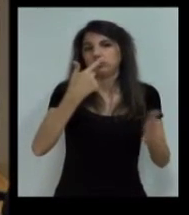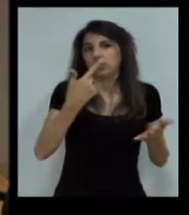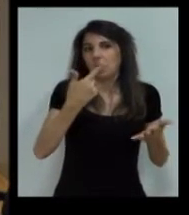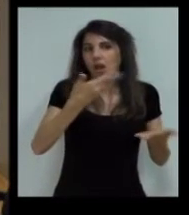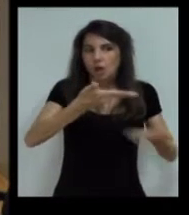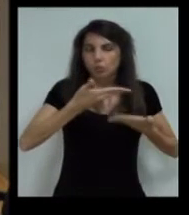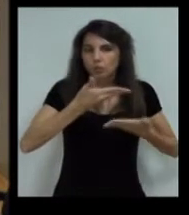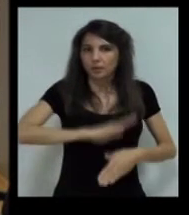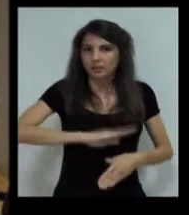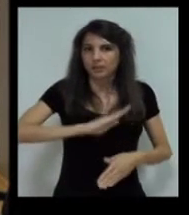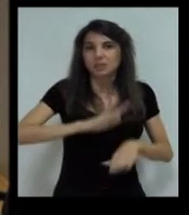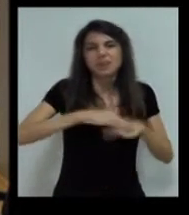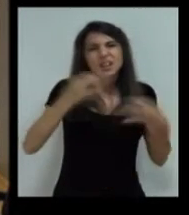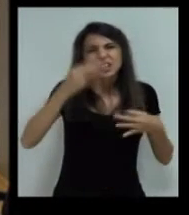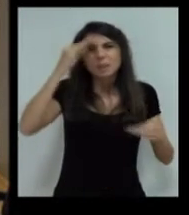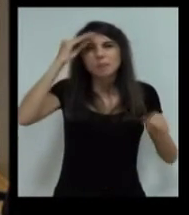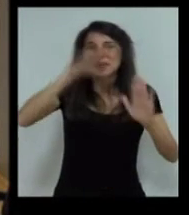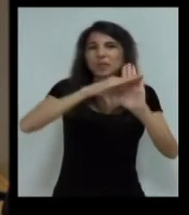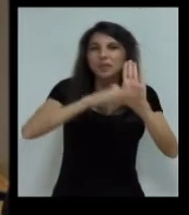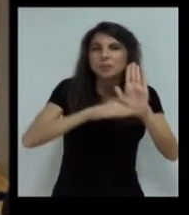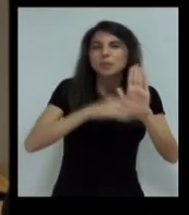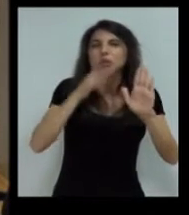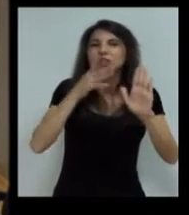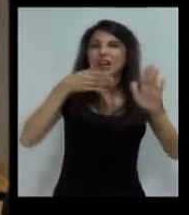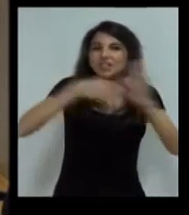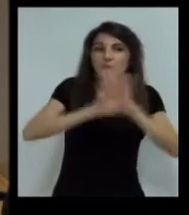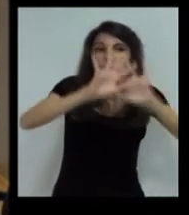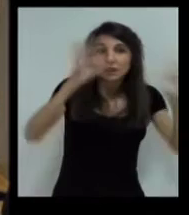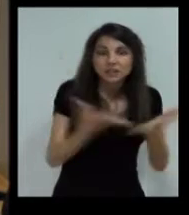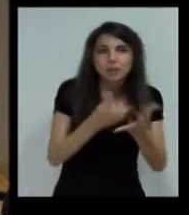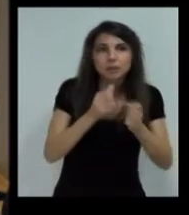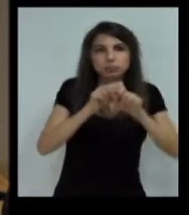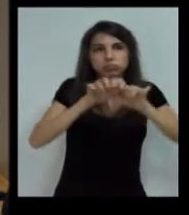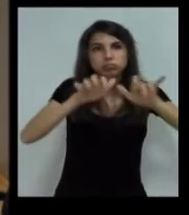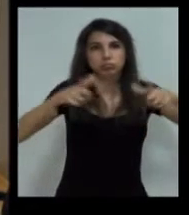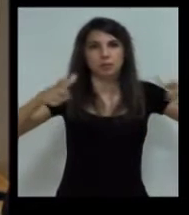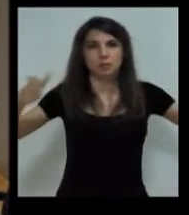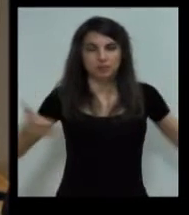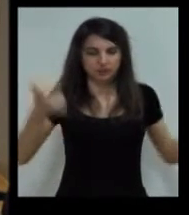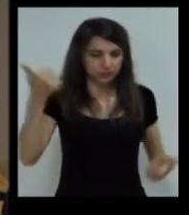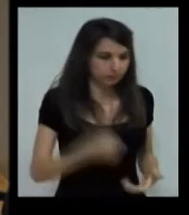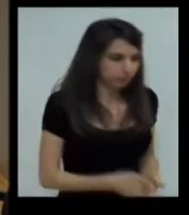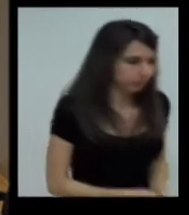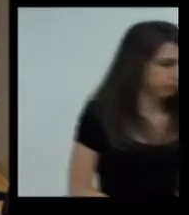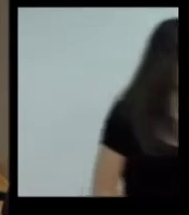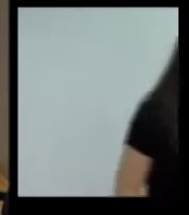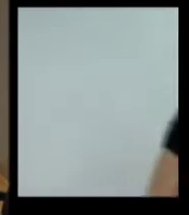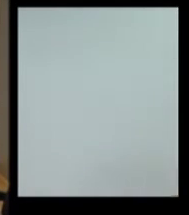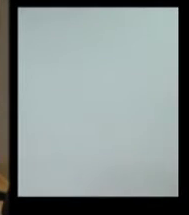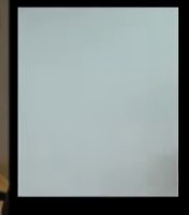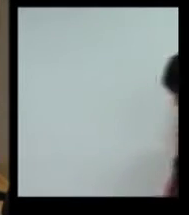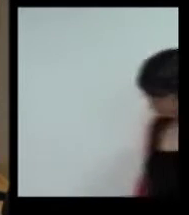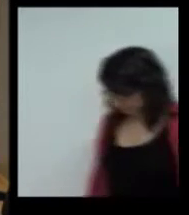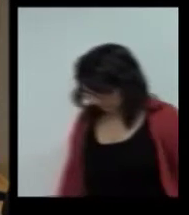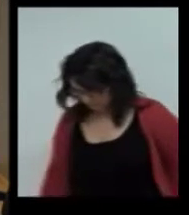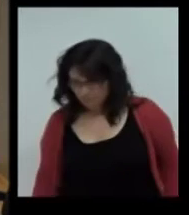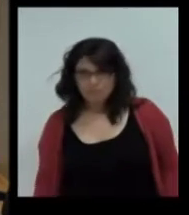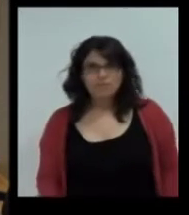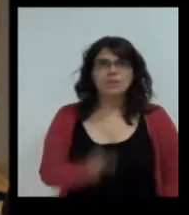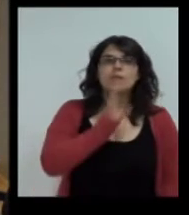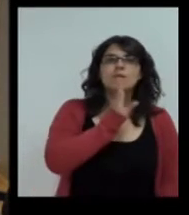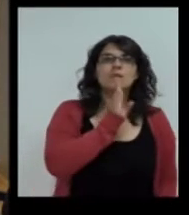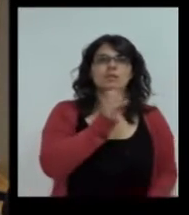de accesibilidad universal cada vez se vayan expandiendo más, incluso en el área latinoamericana. Esto es una especie de foro, ¿no? Como comentaba antes Dionisio,